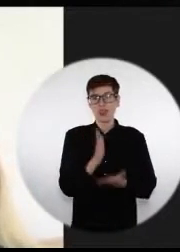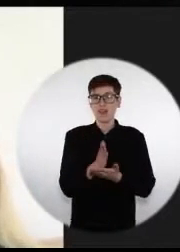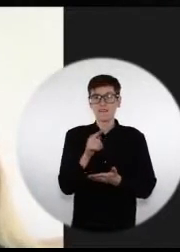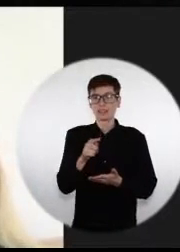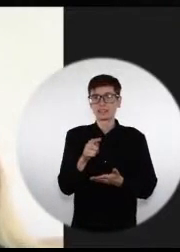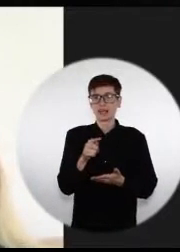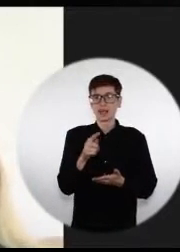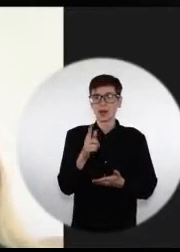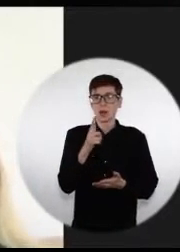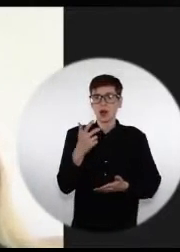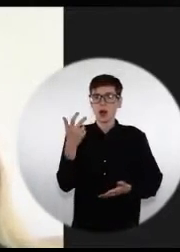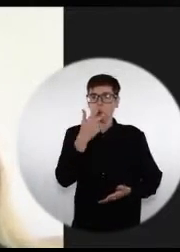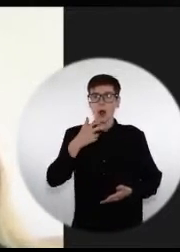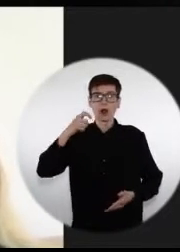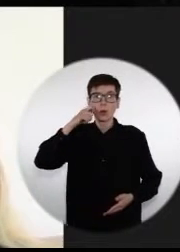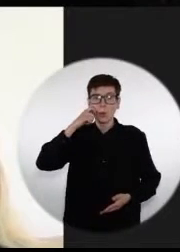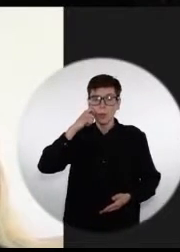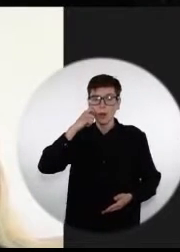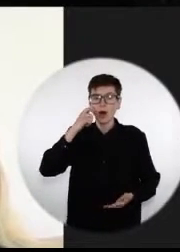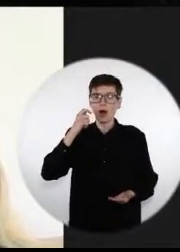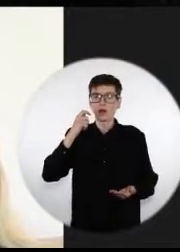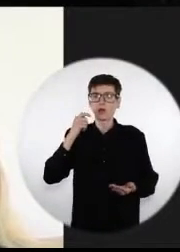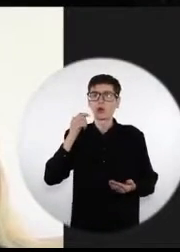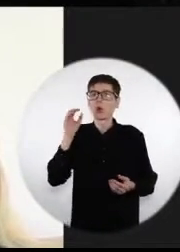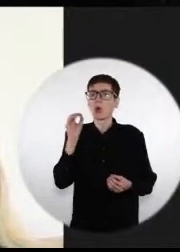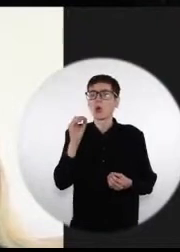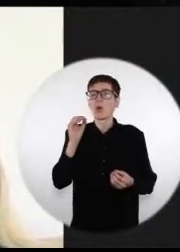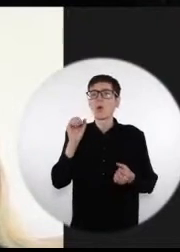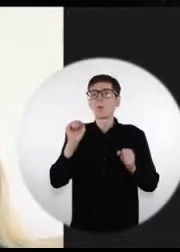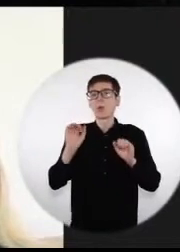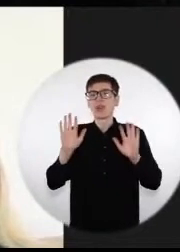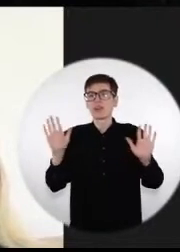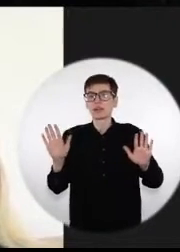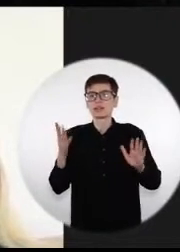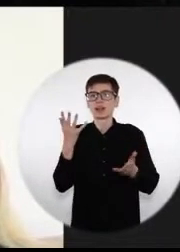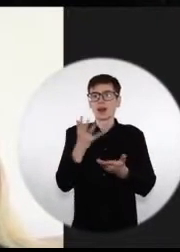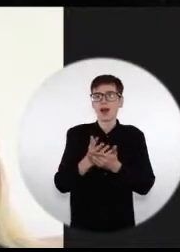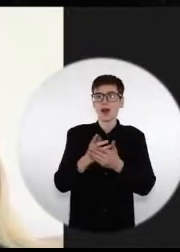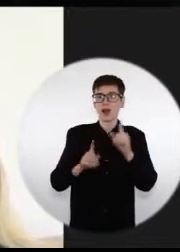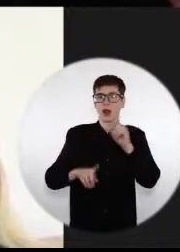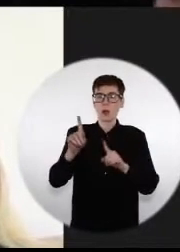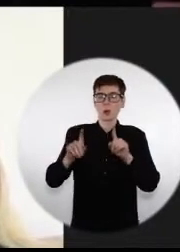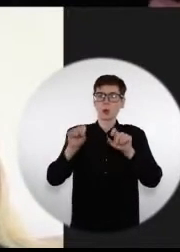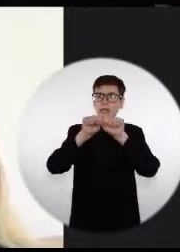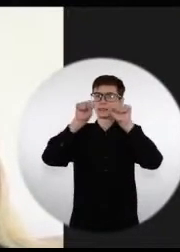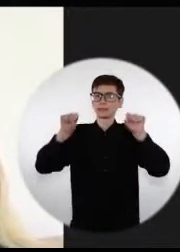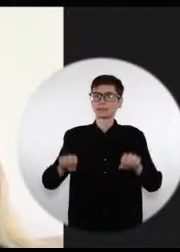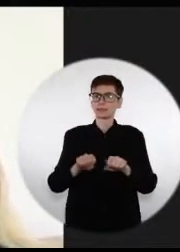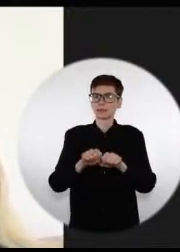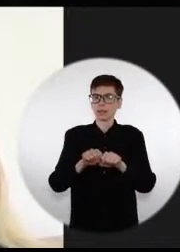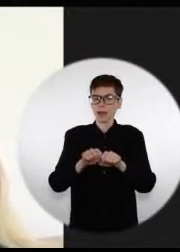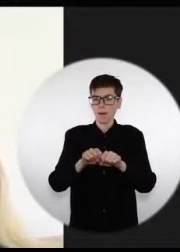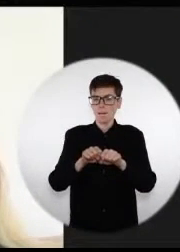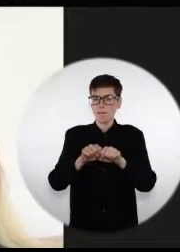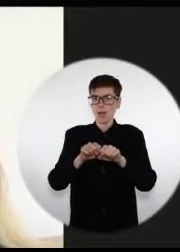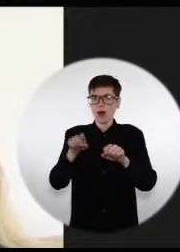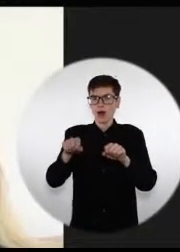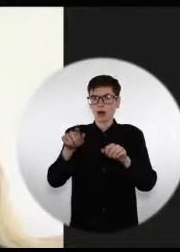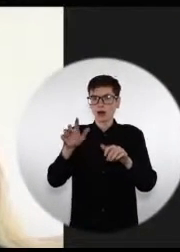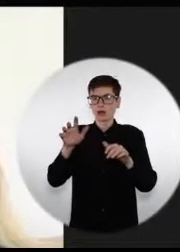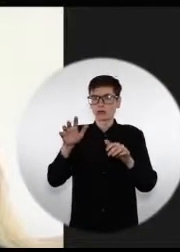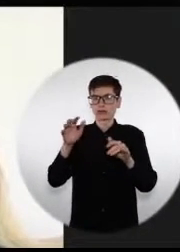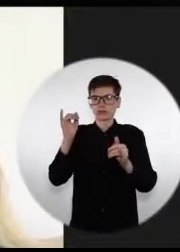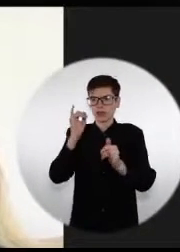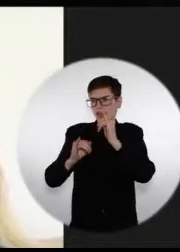elegir oye y no será posible tiene que ser un lenguaje humano esto se me